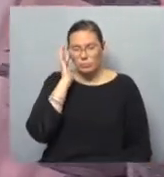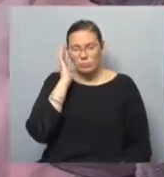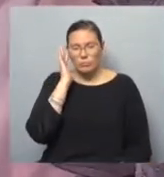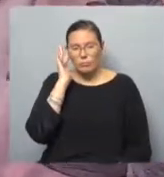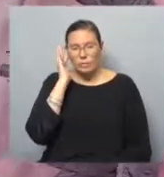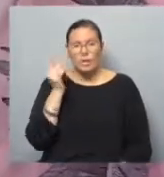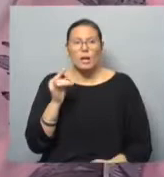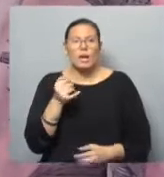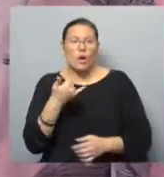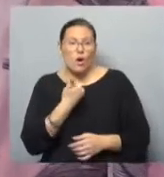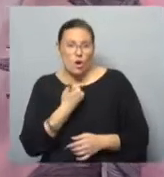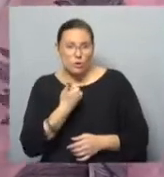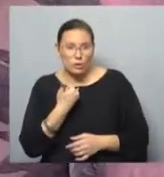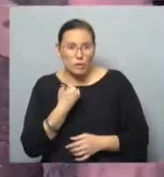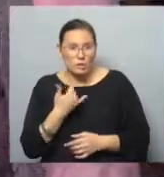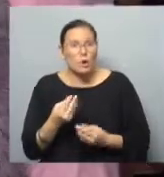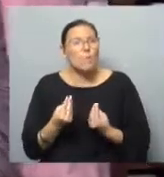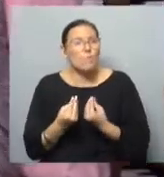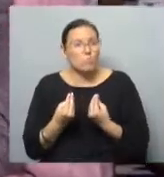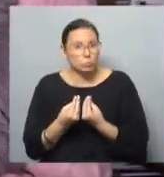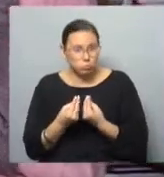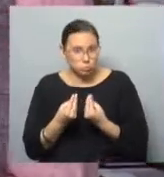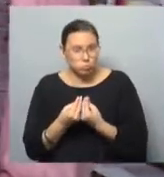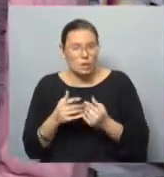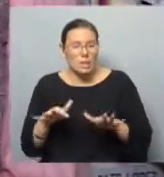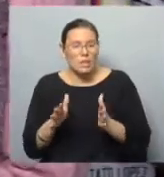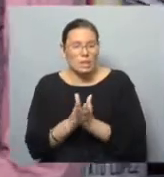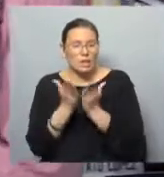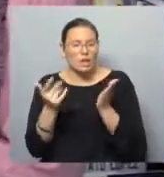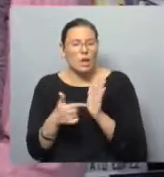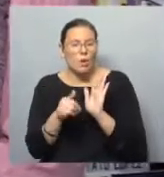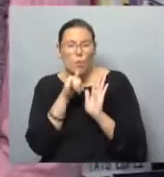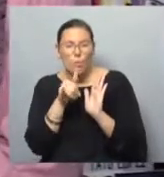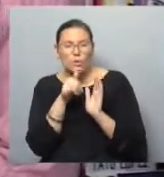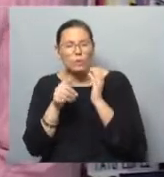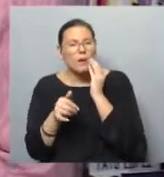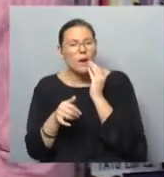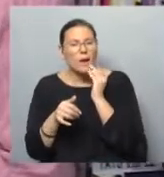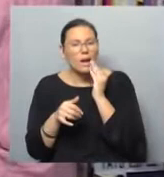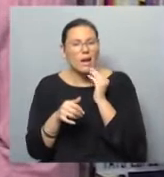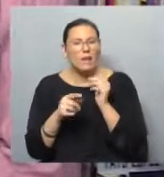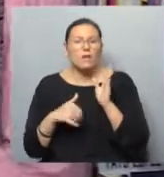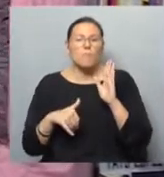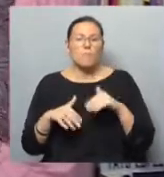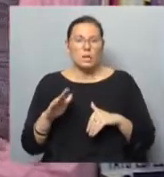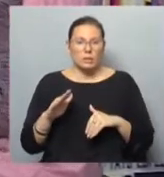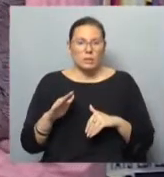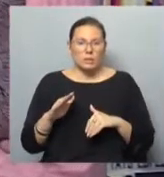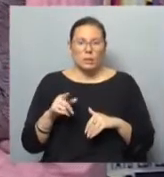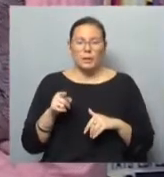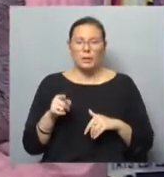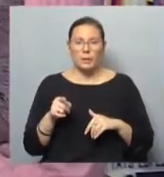Nos acabas de contar bastante de lo que trata esta novela y más aún.